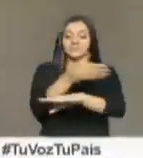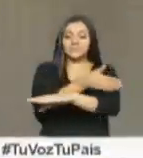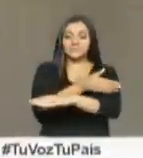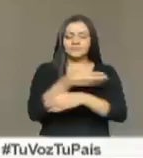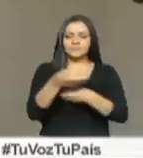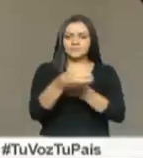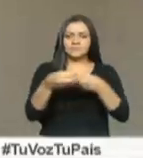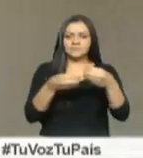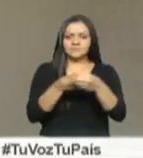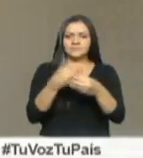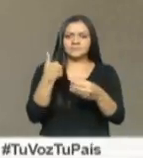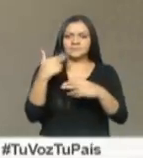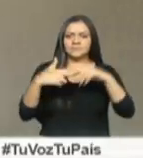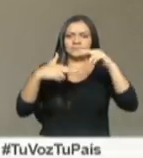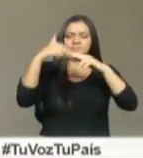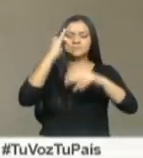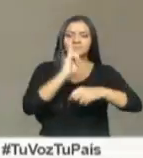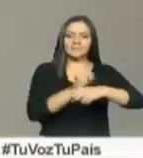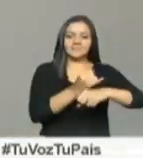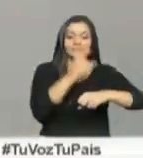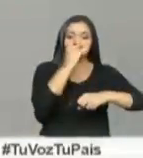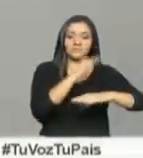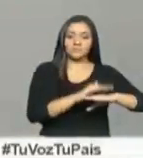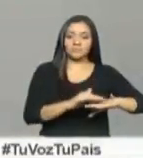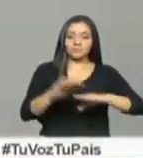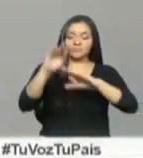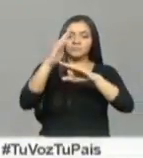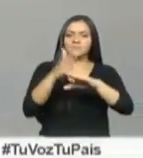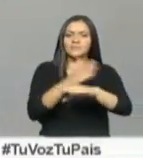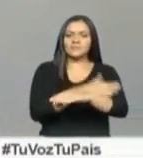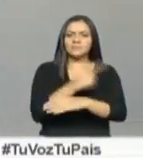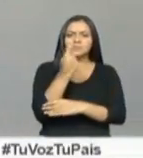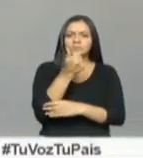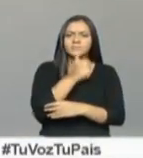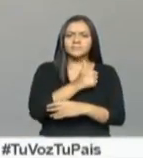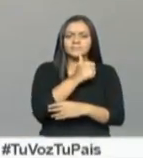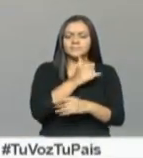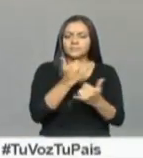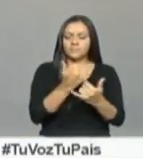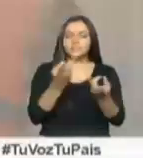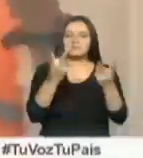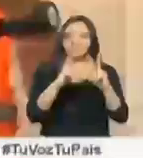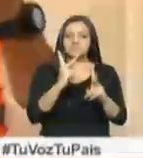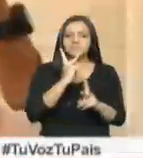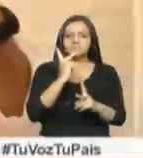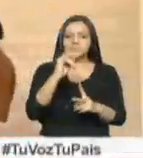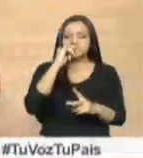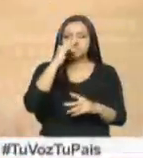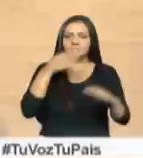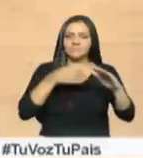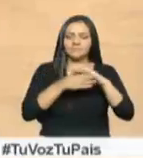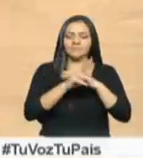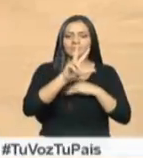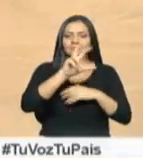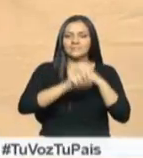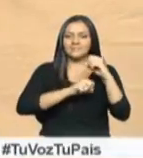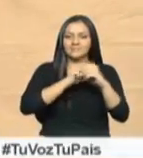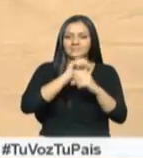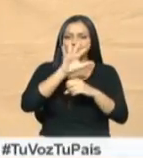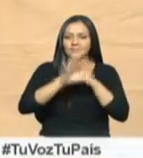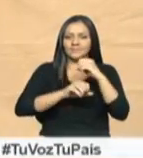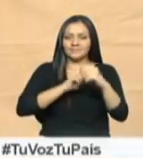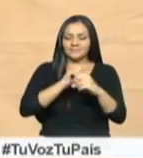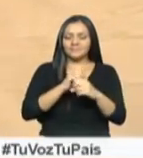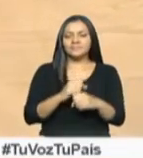contará con educación inicial, servicio que antes lo daban únicamente las escuelas privadas. Lamentablemente para algunos, sin